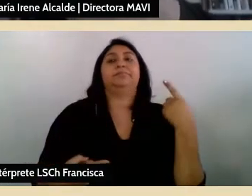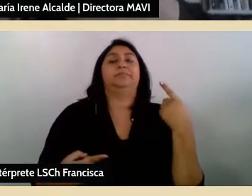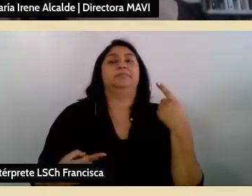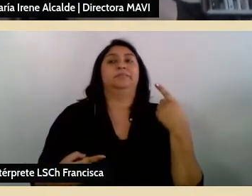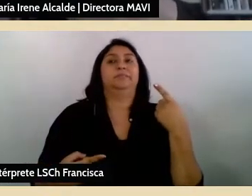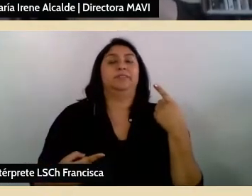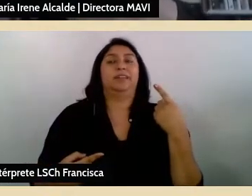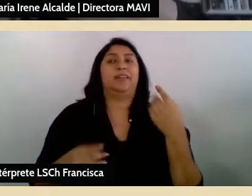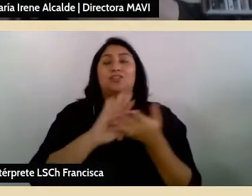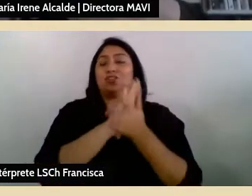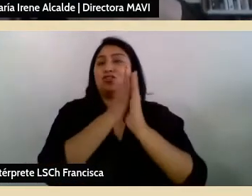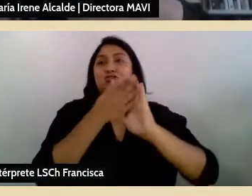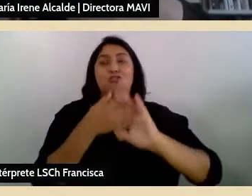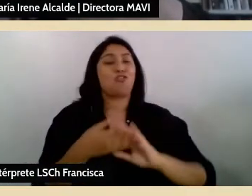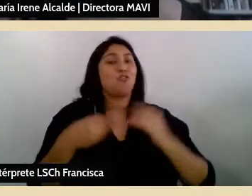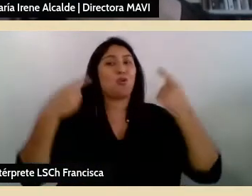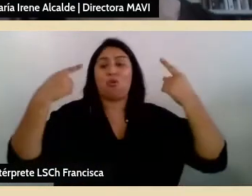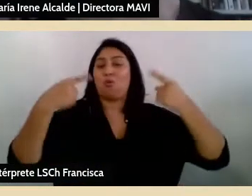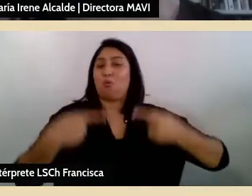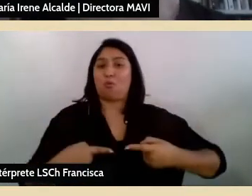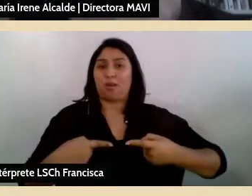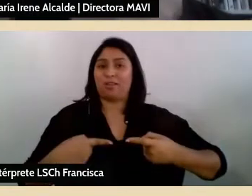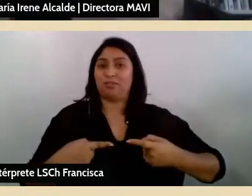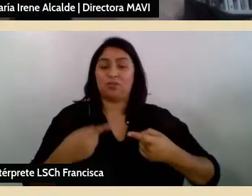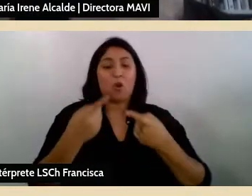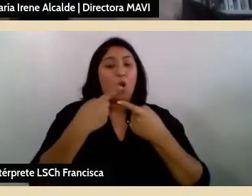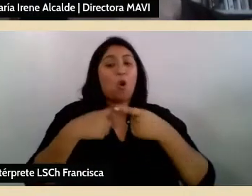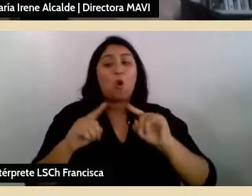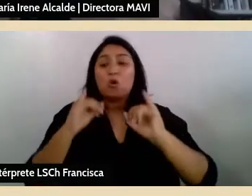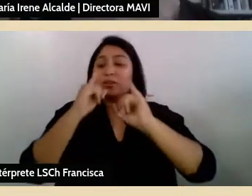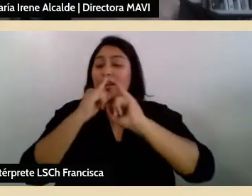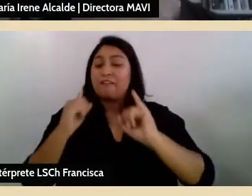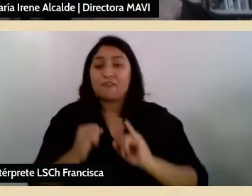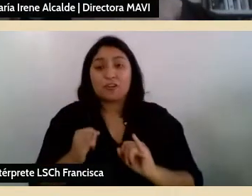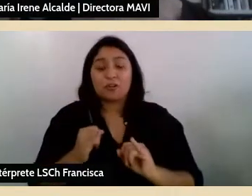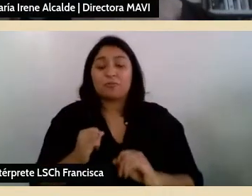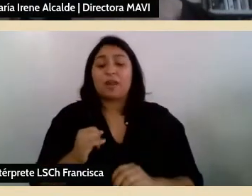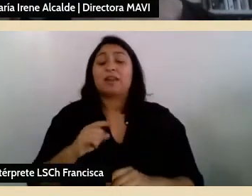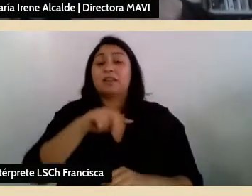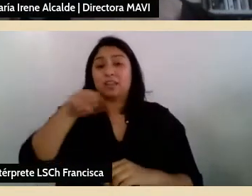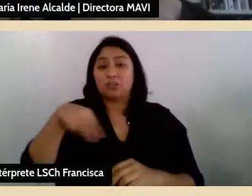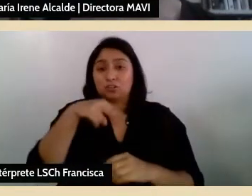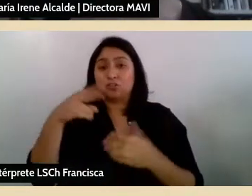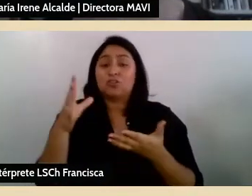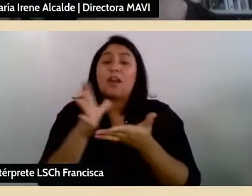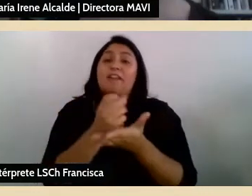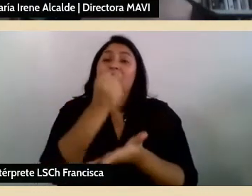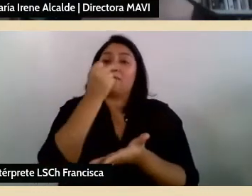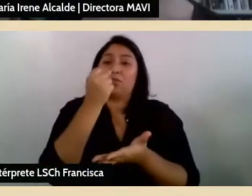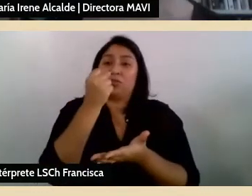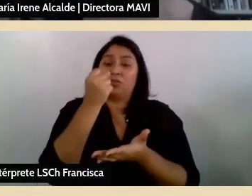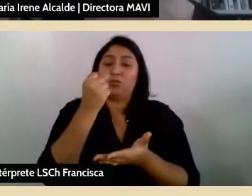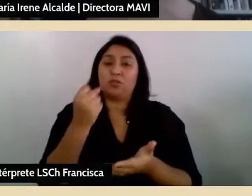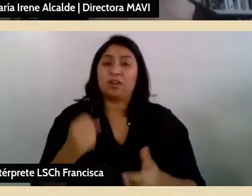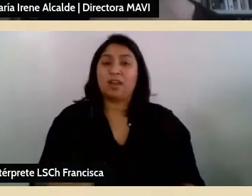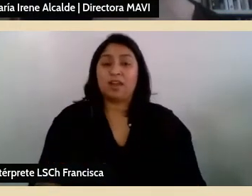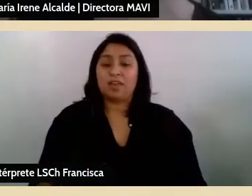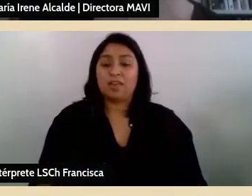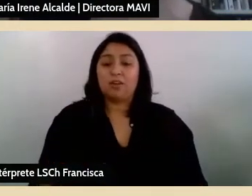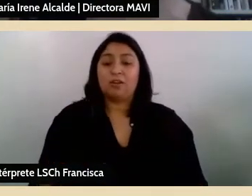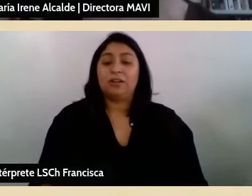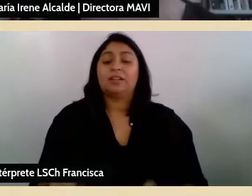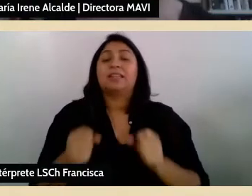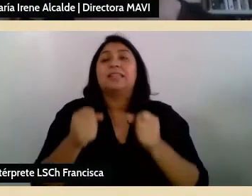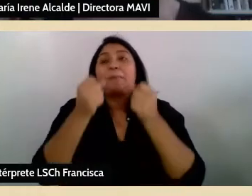lo contrario. Ir hacia el otro lado de lo que finalmente habíamos logrado, que era poder